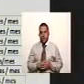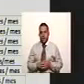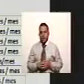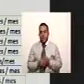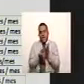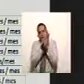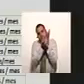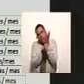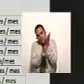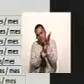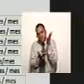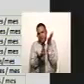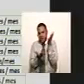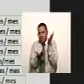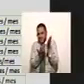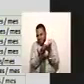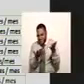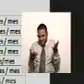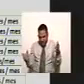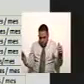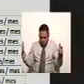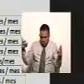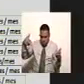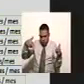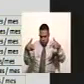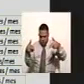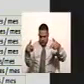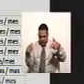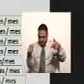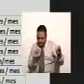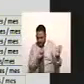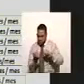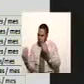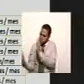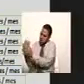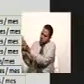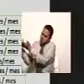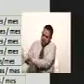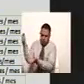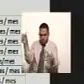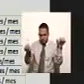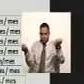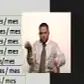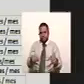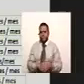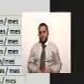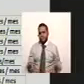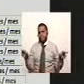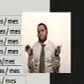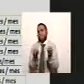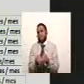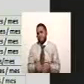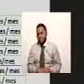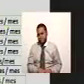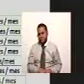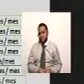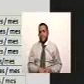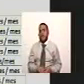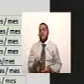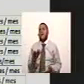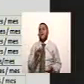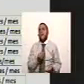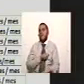aceite, lubricantes y otro tipo de servicios son 1.6 millones de pesos adicionales. En